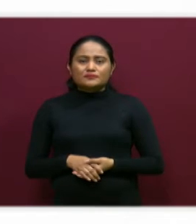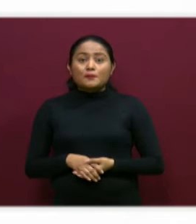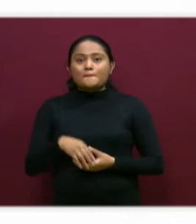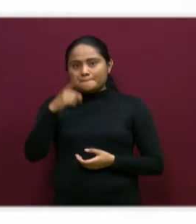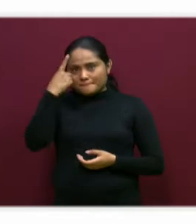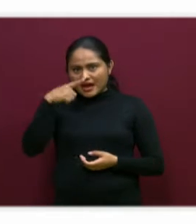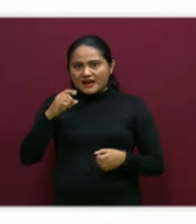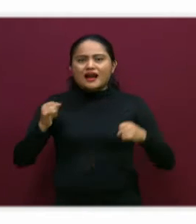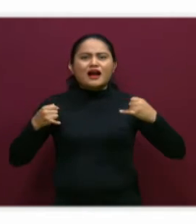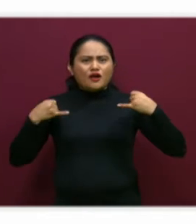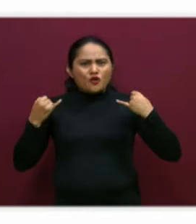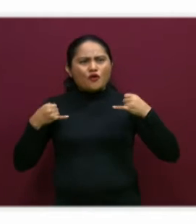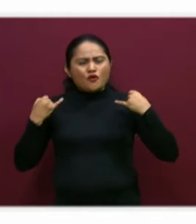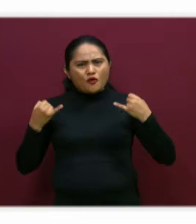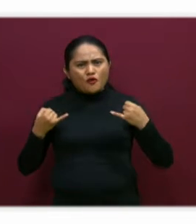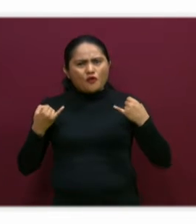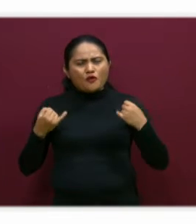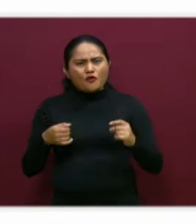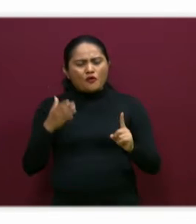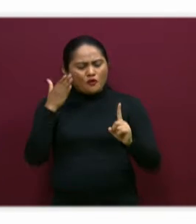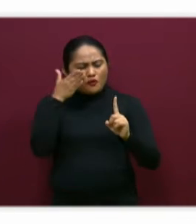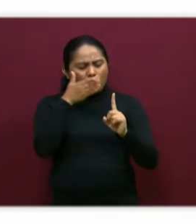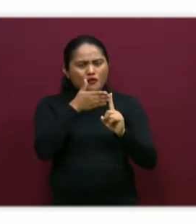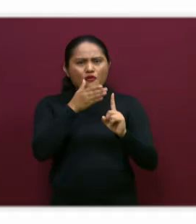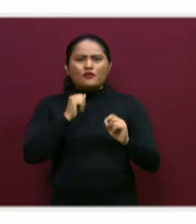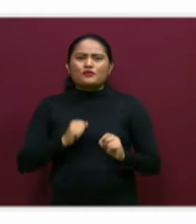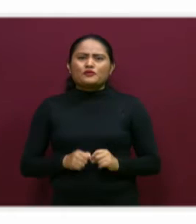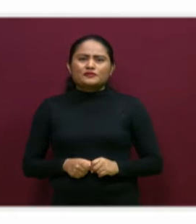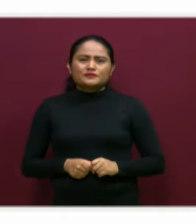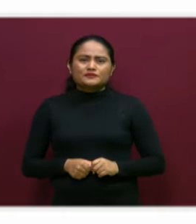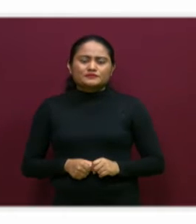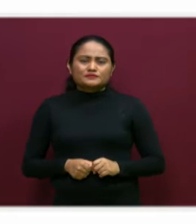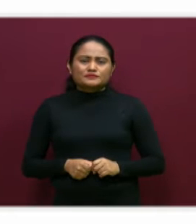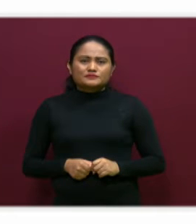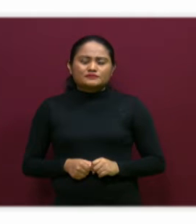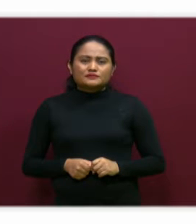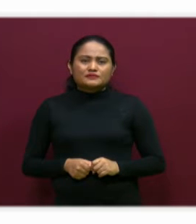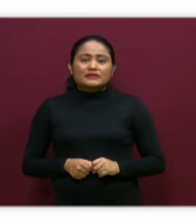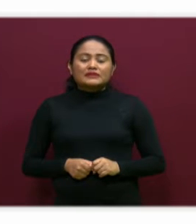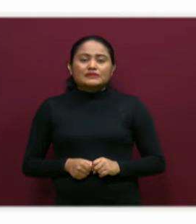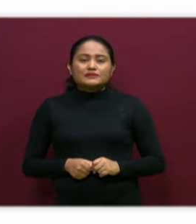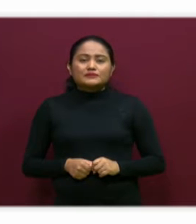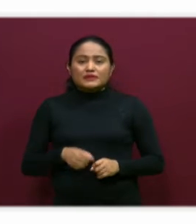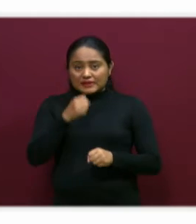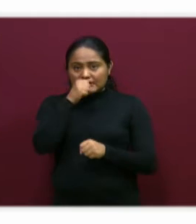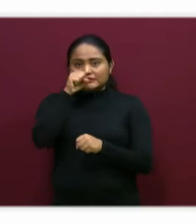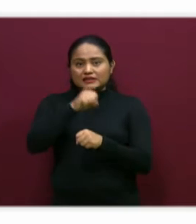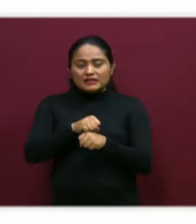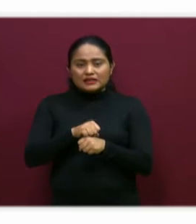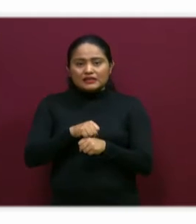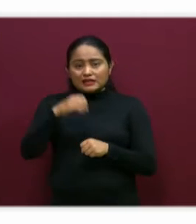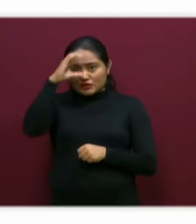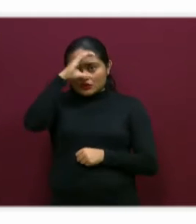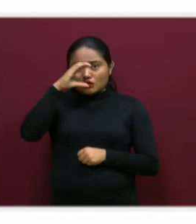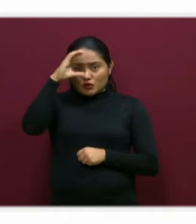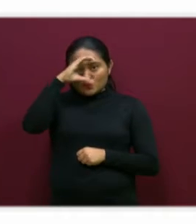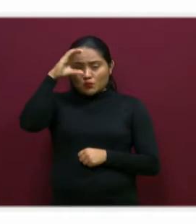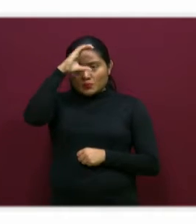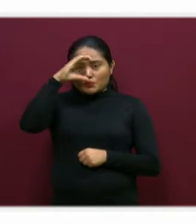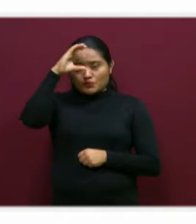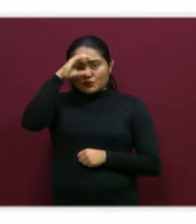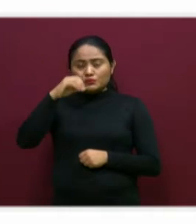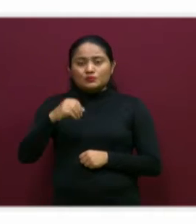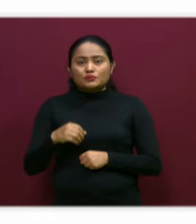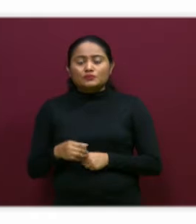no es que creemos nosotros desde la secretaria de cultura y que este tema de perspectiva de género es algo que tenemos que tocar